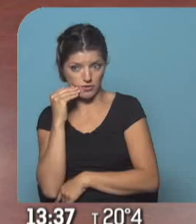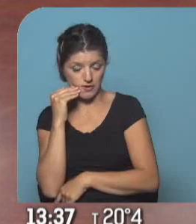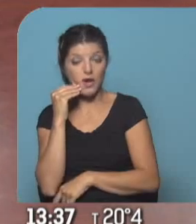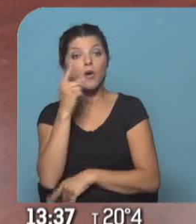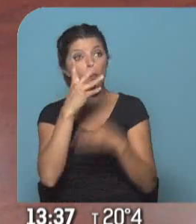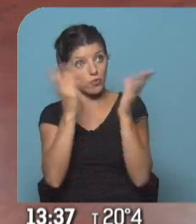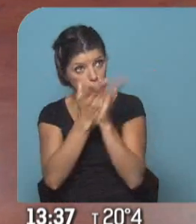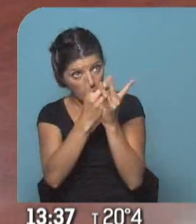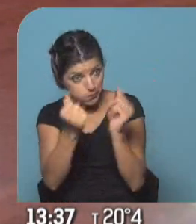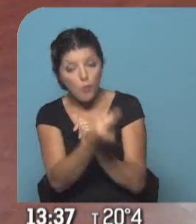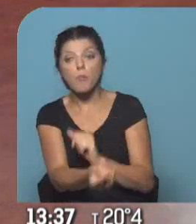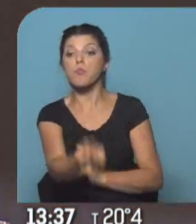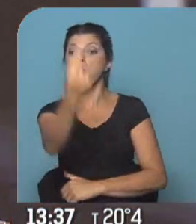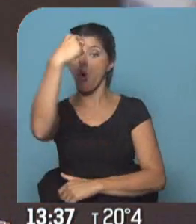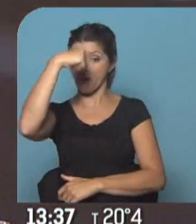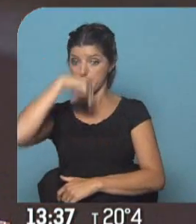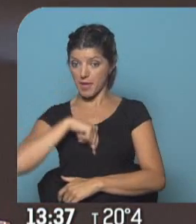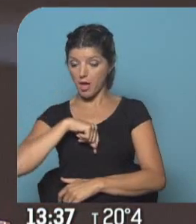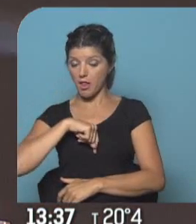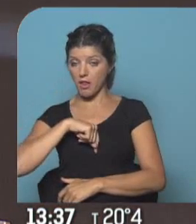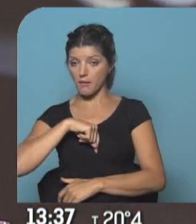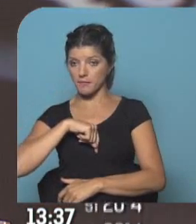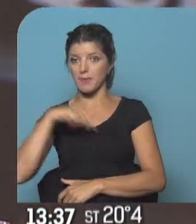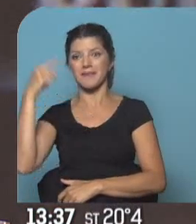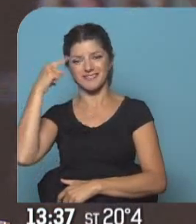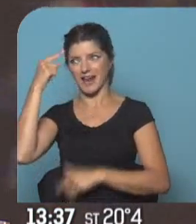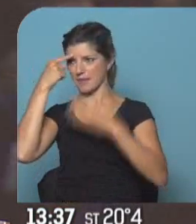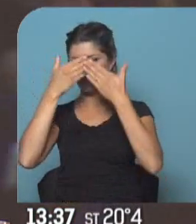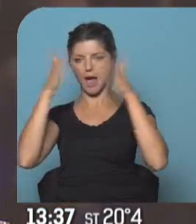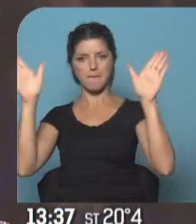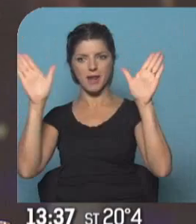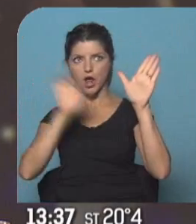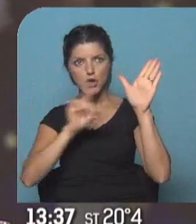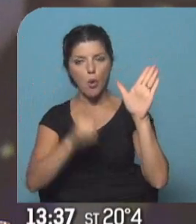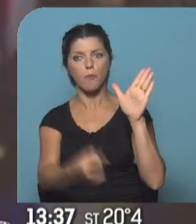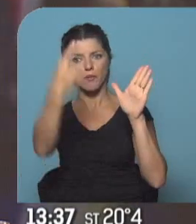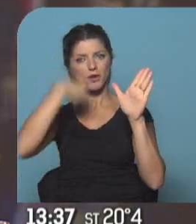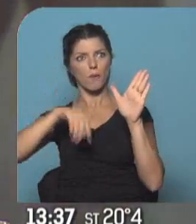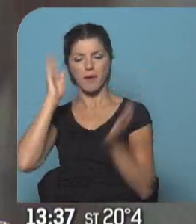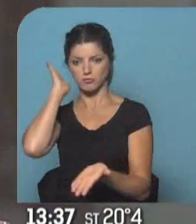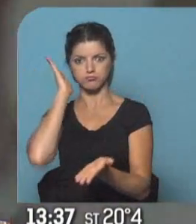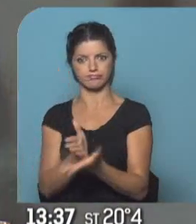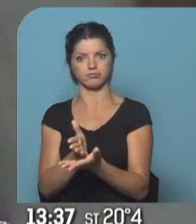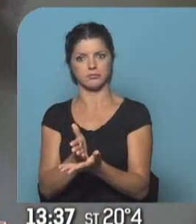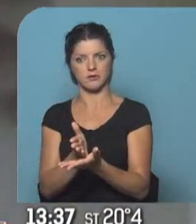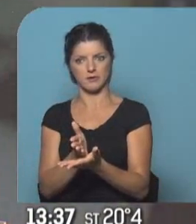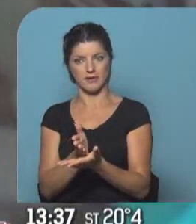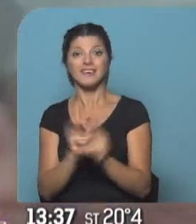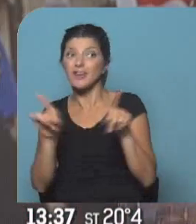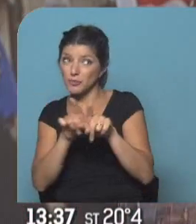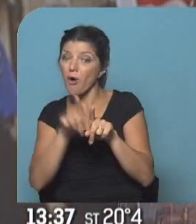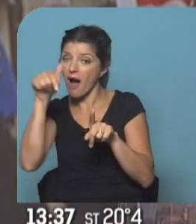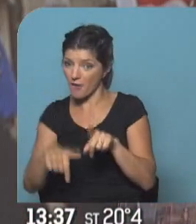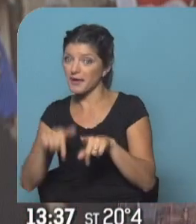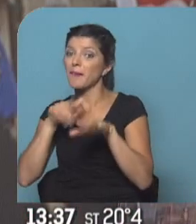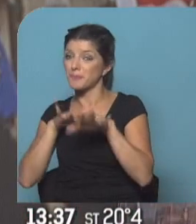regreso, en lugar de estar en ese sentido con una cabeza mucho más amplia, volvieron más rígidos que nunca. Son esos los jóvenes que estaban en la